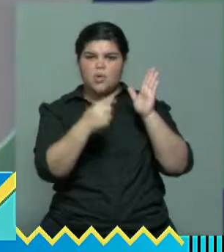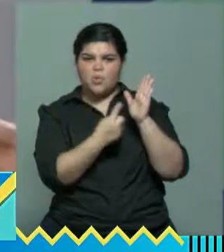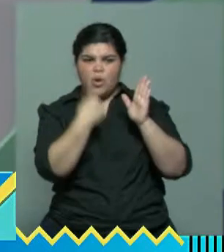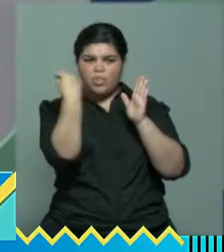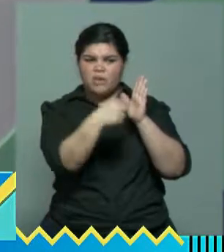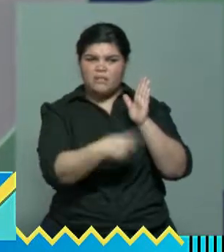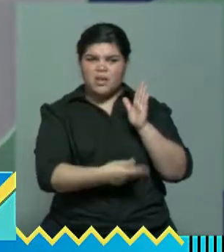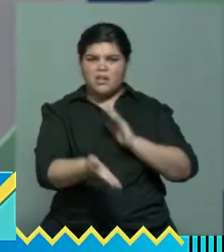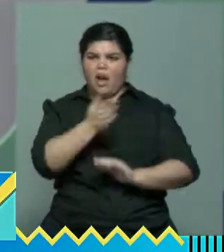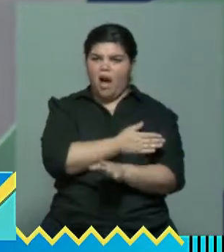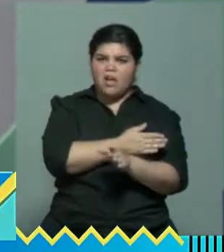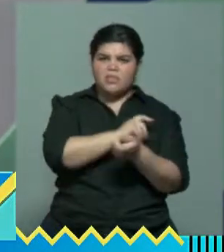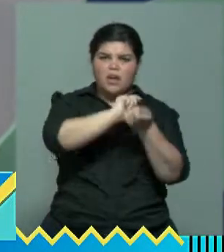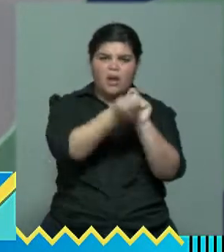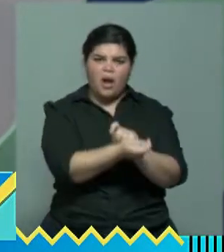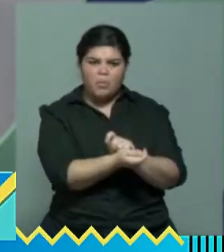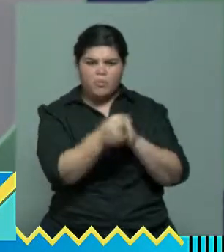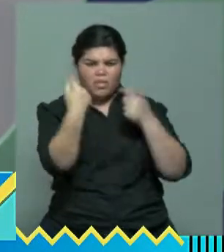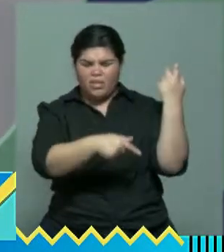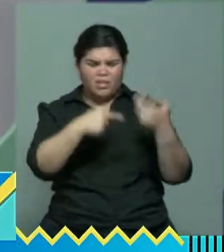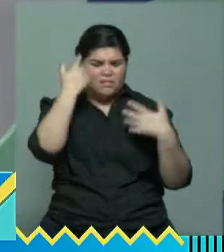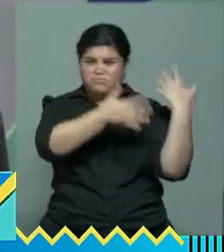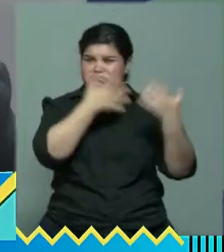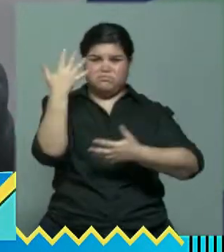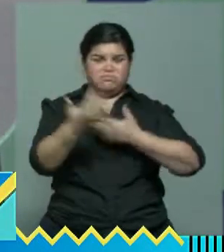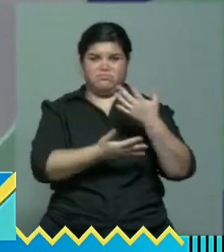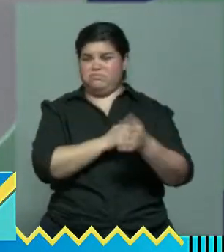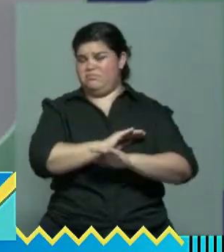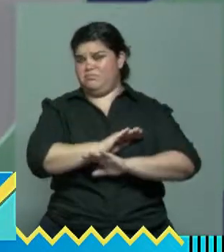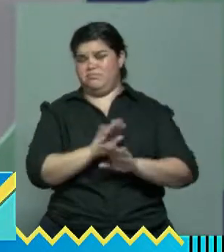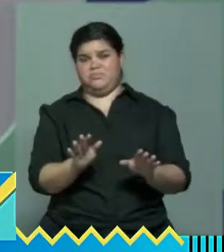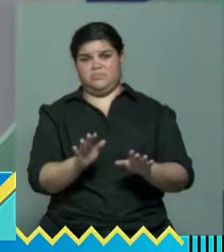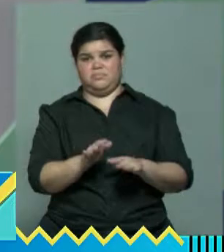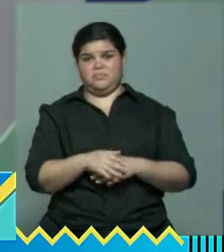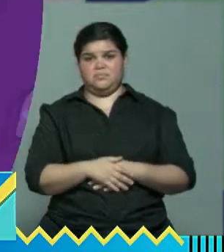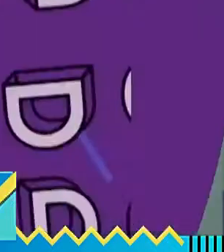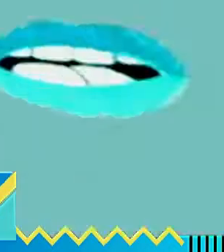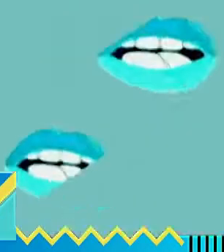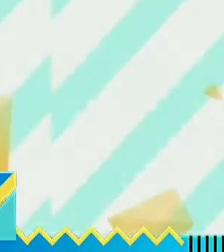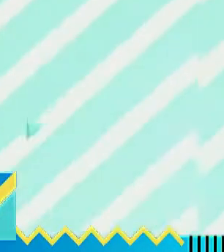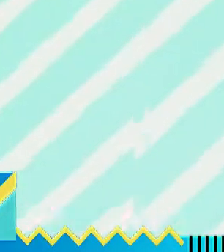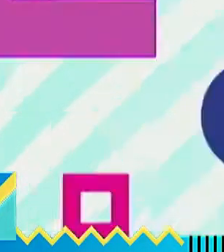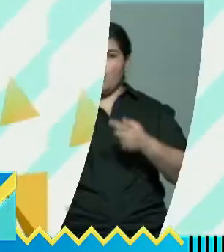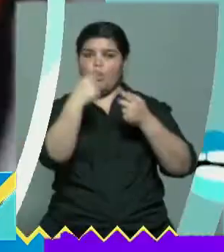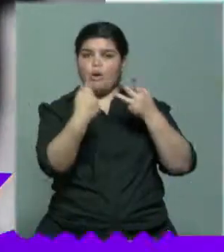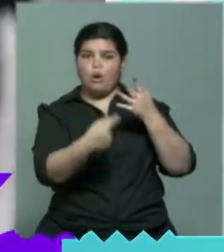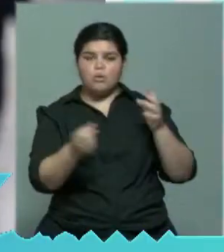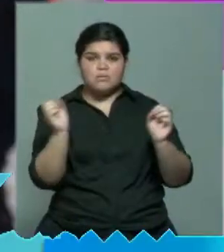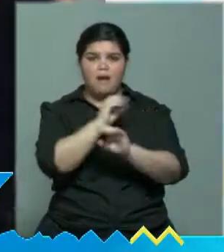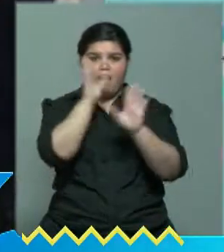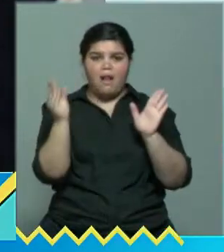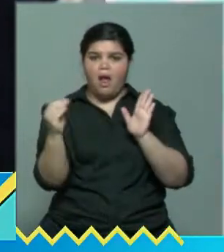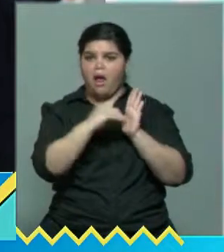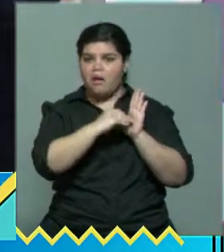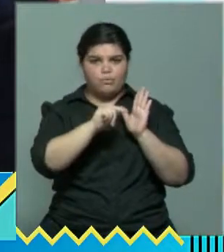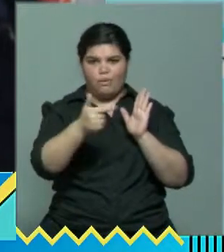ya modificados con anterioridad. Además, o sea, había un desorden en ese sentido y había muchas cosas que no estaban contempladas. O sea, que aparecieron